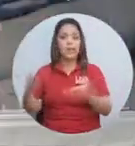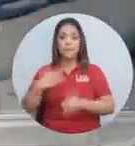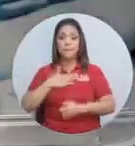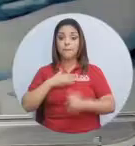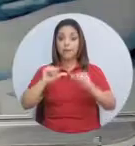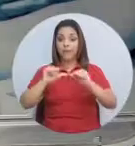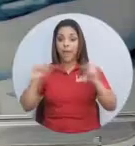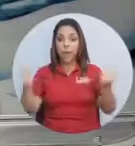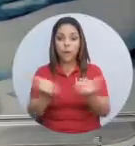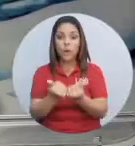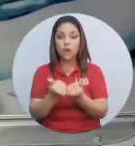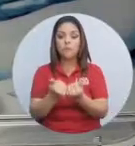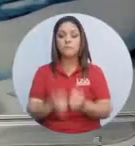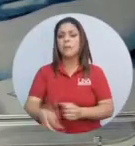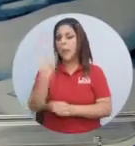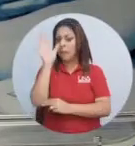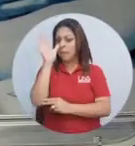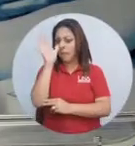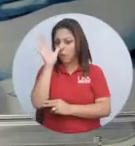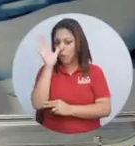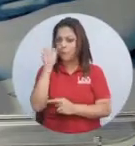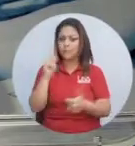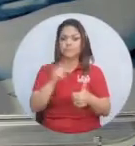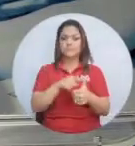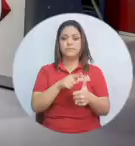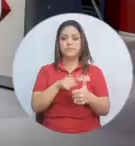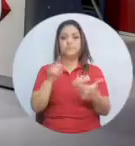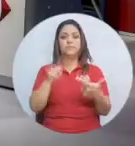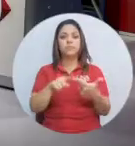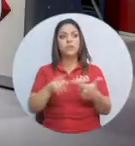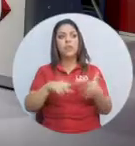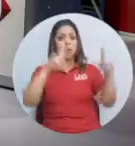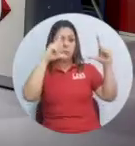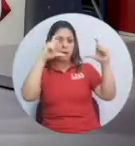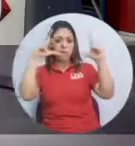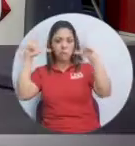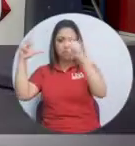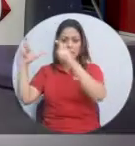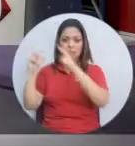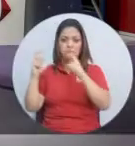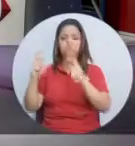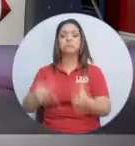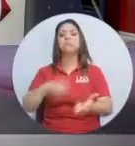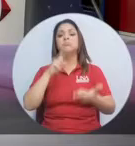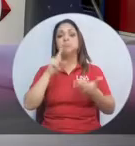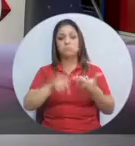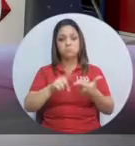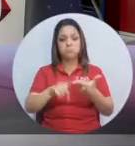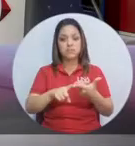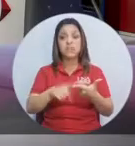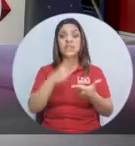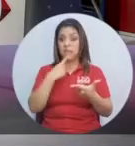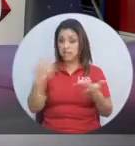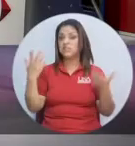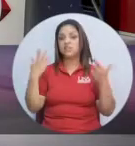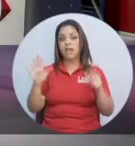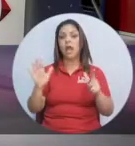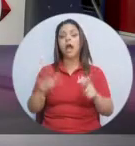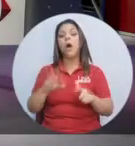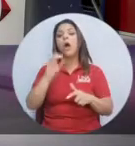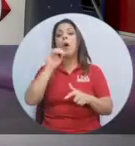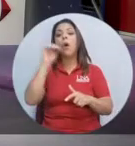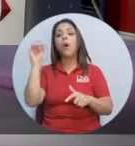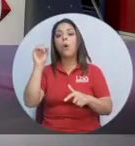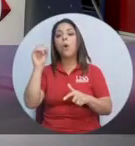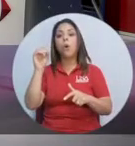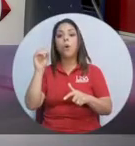bromas, las sacadas de pantalla, que por dicha hoy las redes sociales ya te dicen, dentro de un grupo, alguien tomó